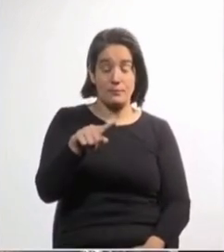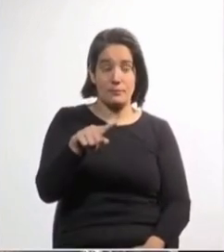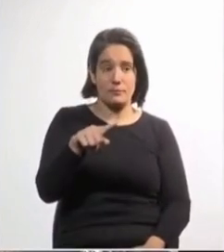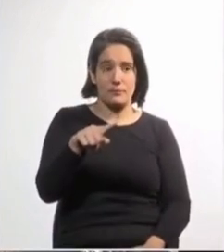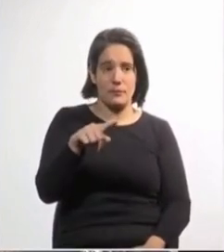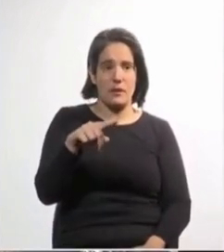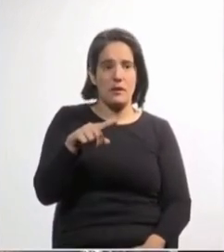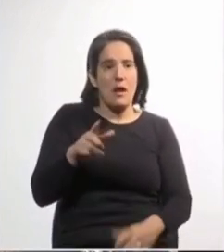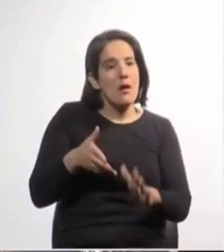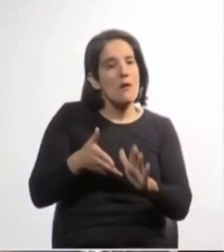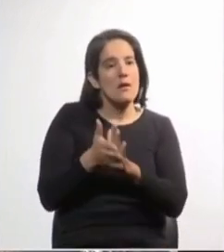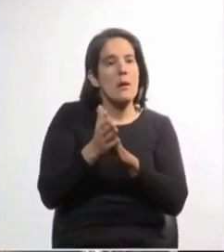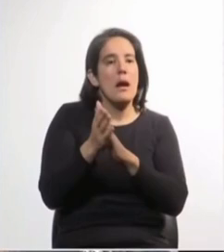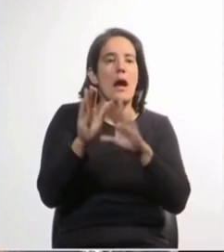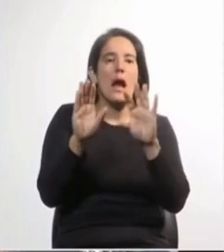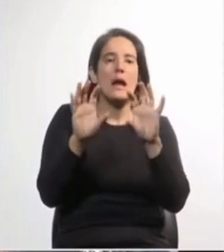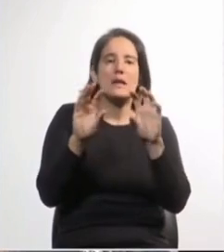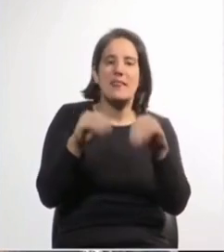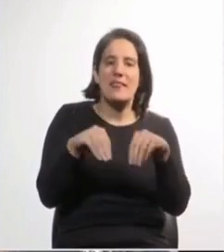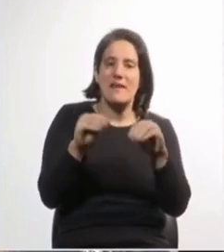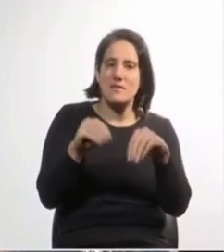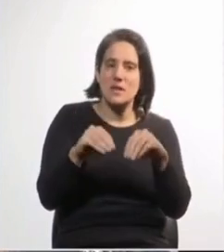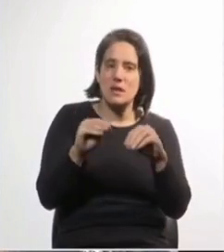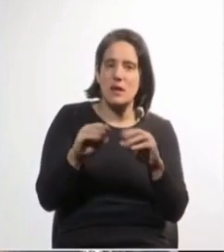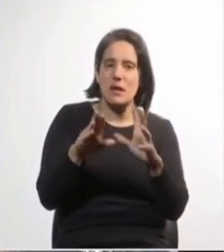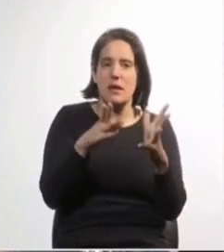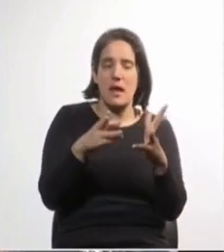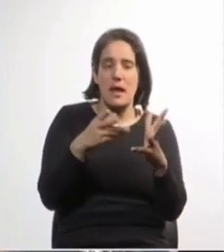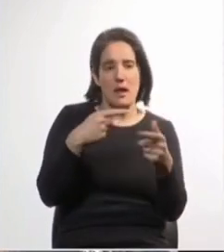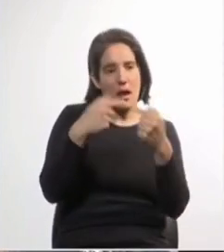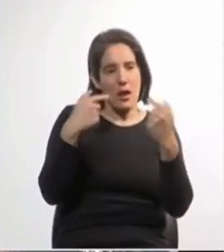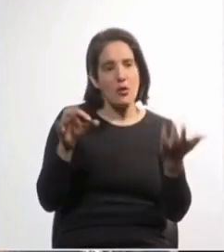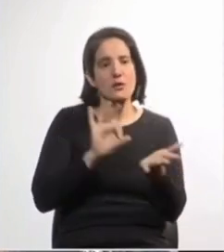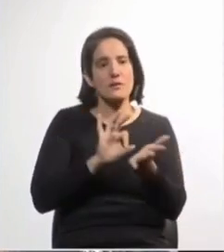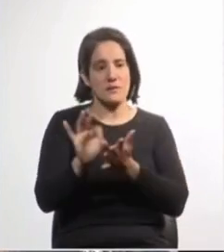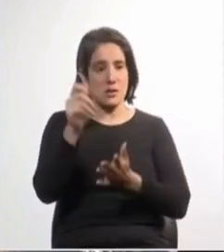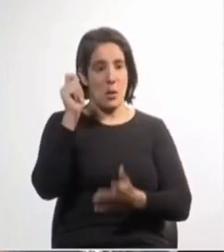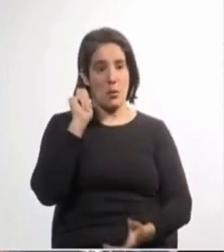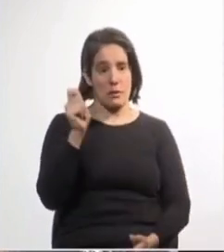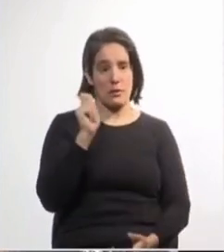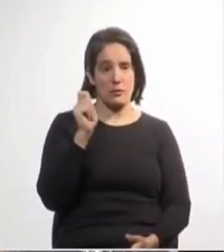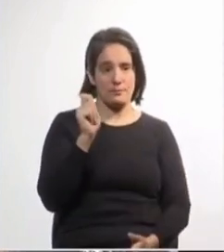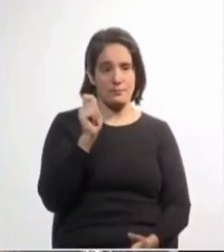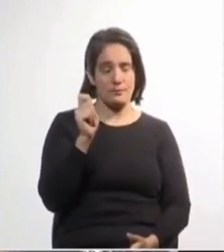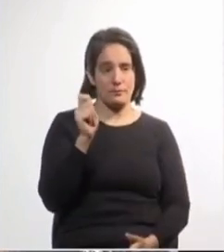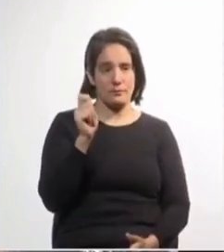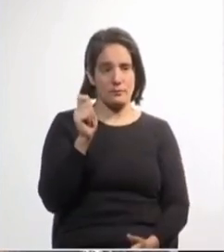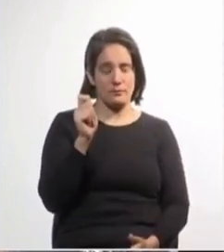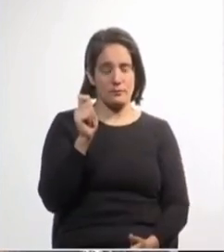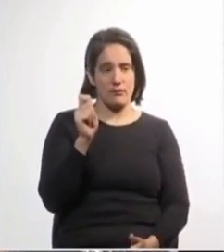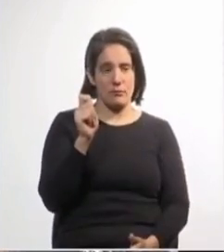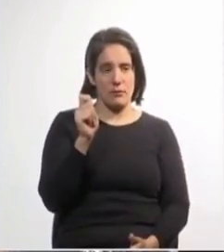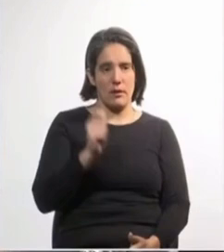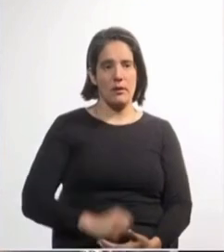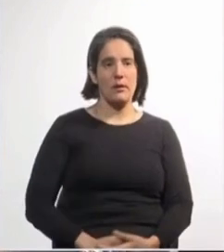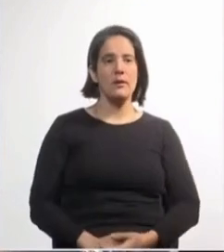proceso de fragilización en la provisión de bienes y servicios públicos.